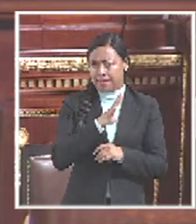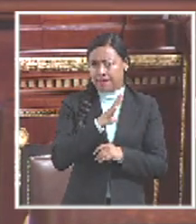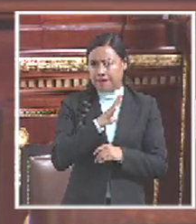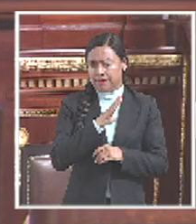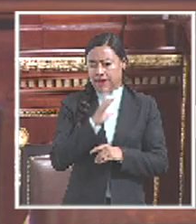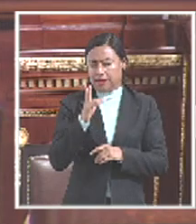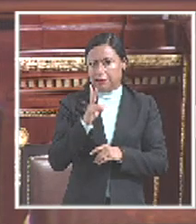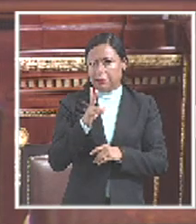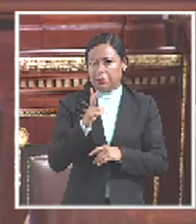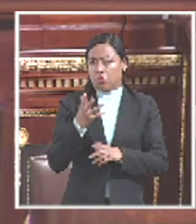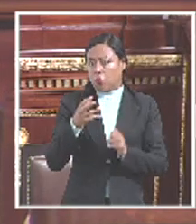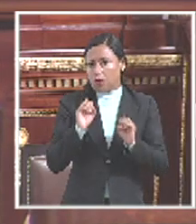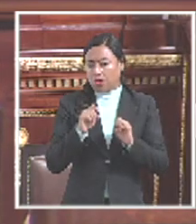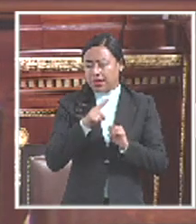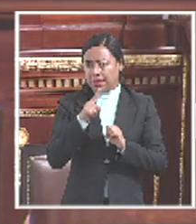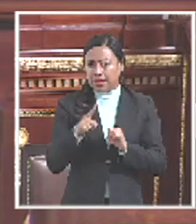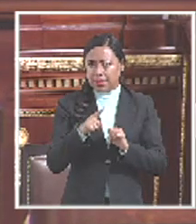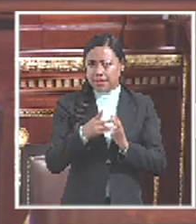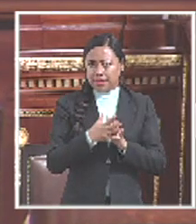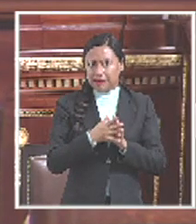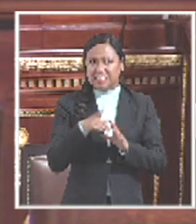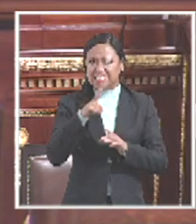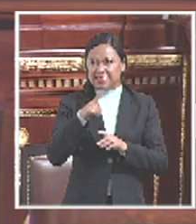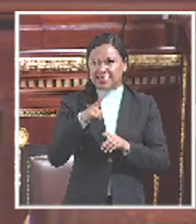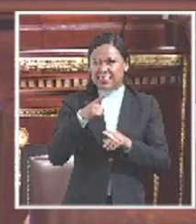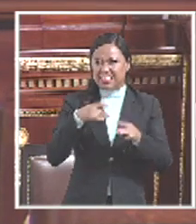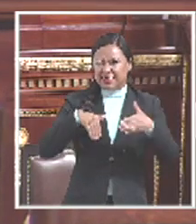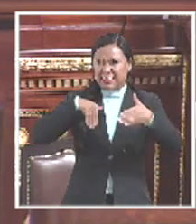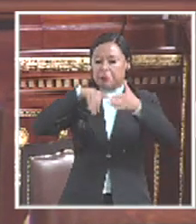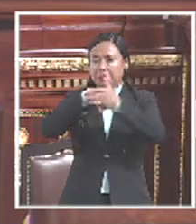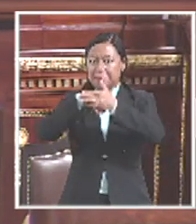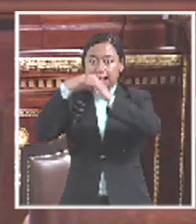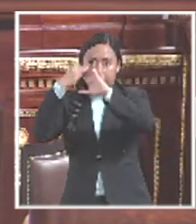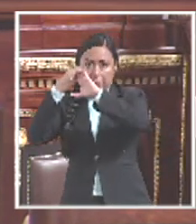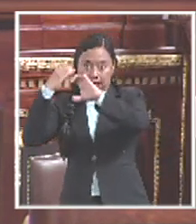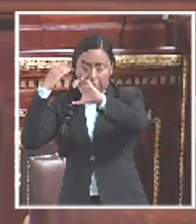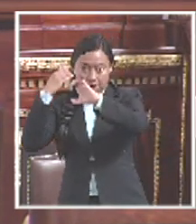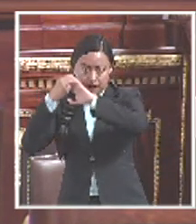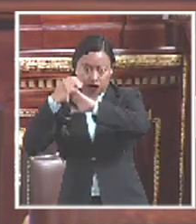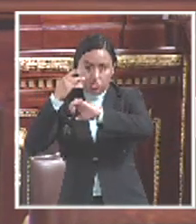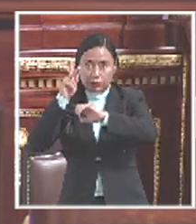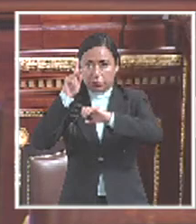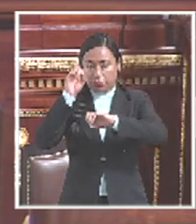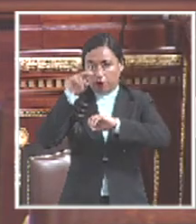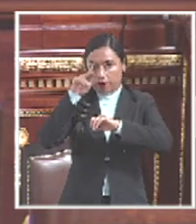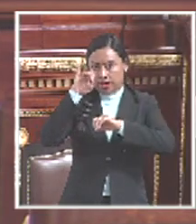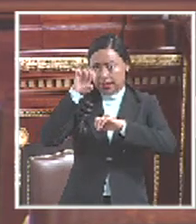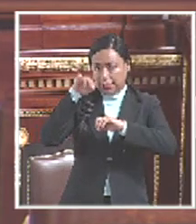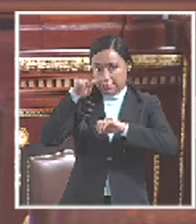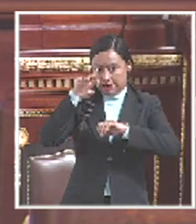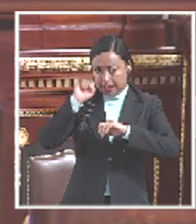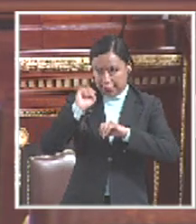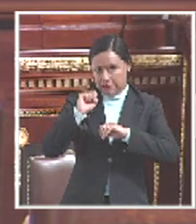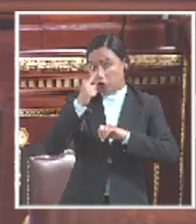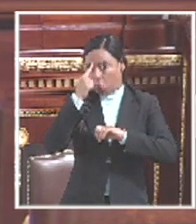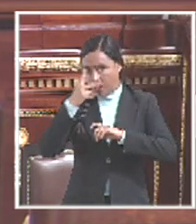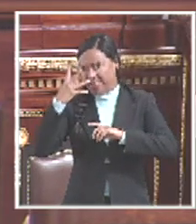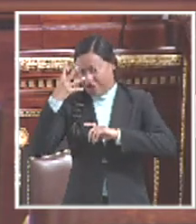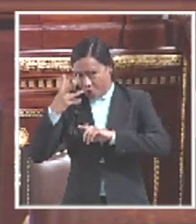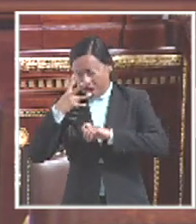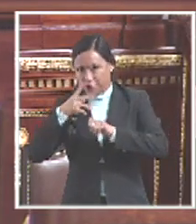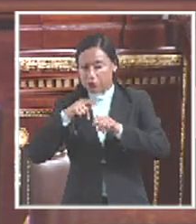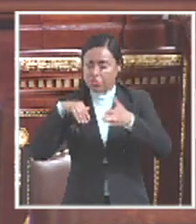está a un lado de la terminal de la central de autobuses Poniente, una de las 4 terminales que tiene la capital